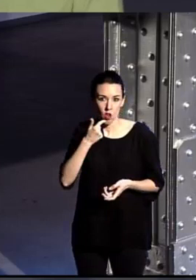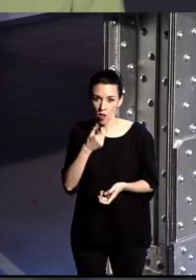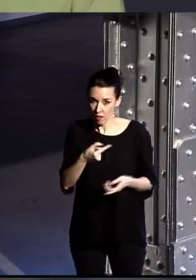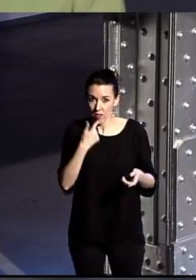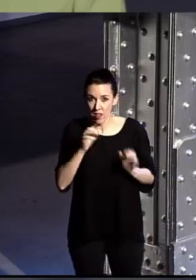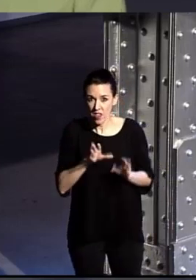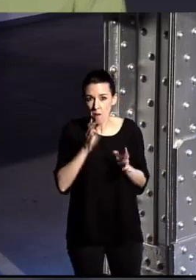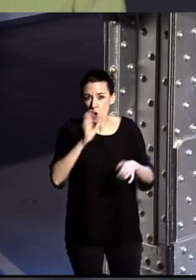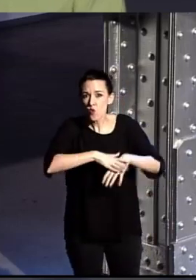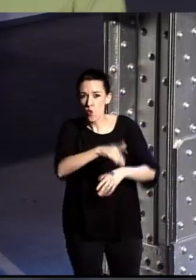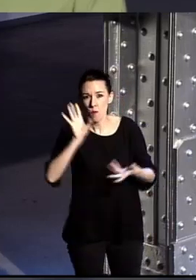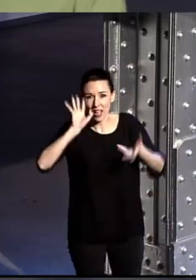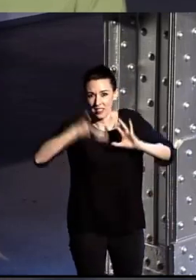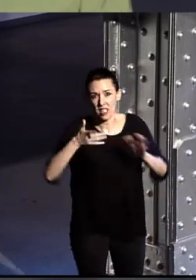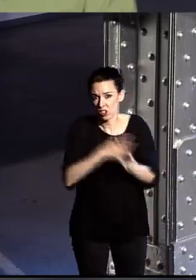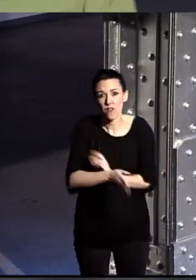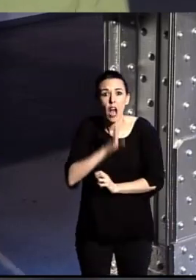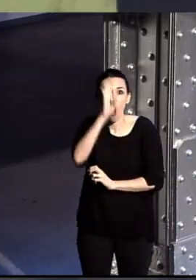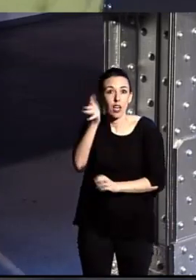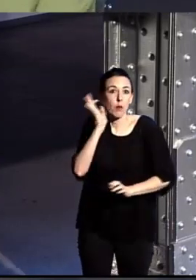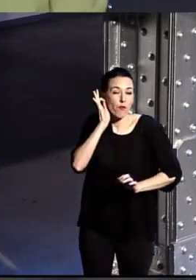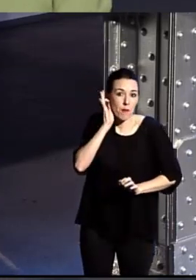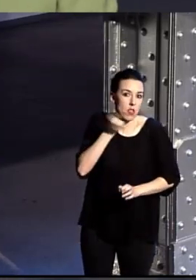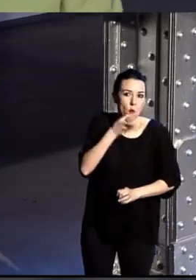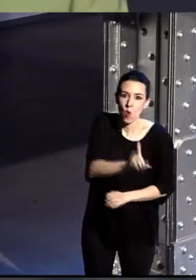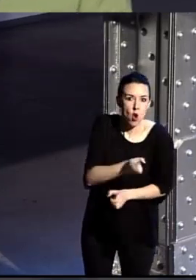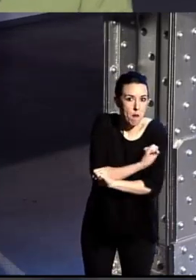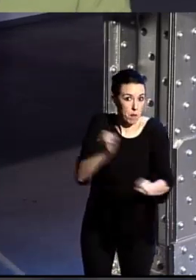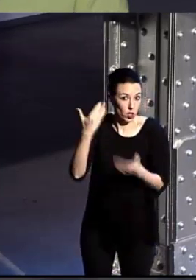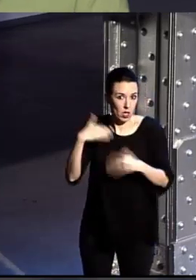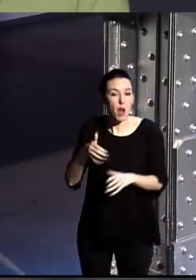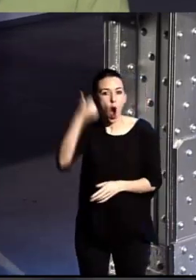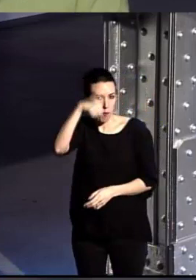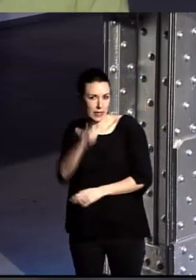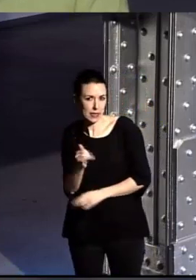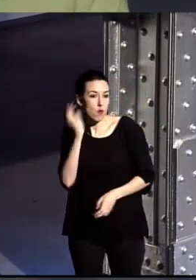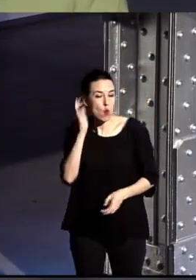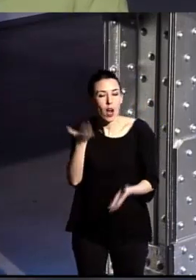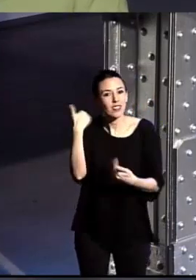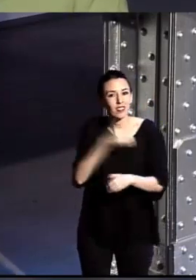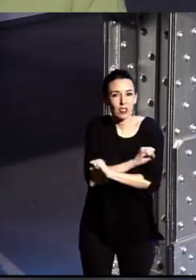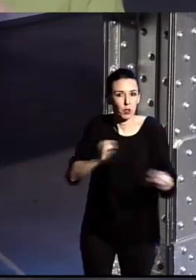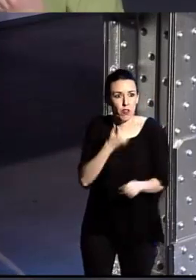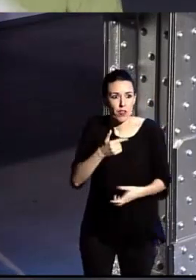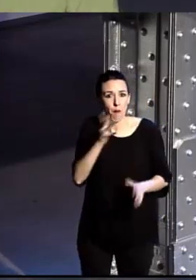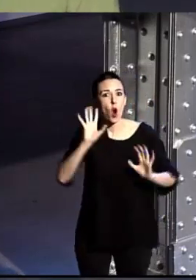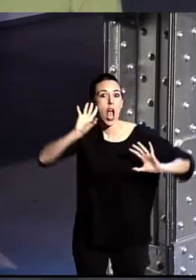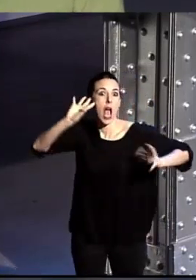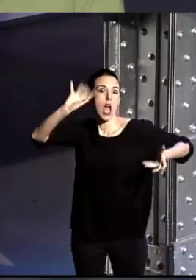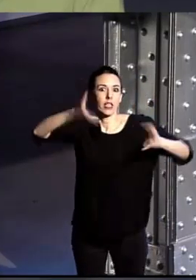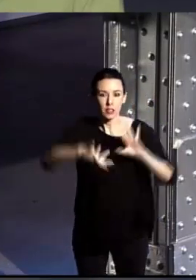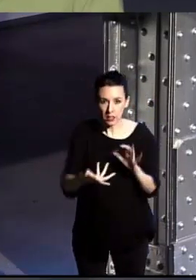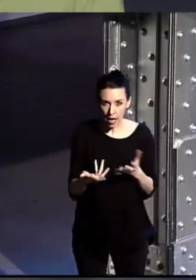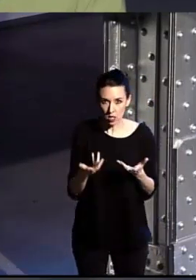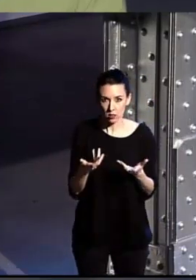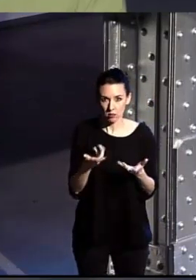bueno. Era malo seguro, claro. El orgasmo masculino sí, pero femenino no. Inexistente en algunos casos. No existía, era un paroxismo histérico, era una demostración de que